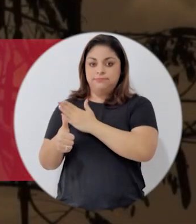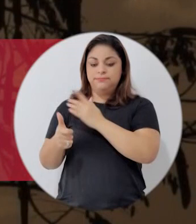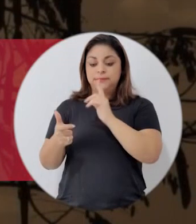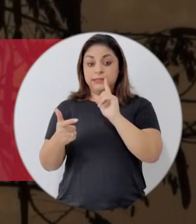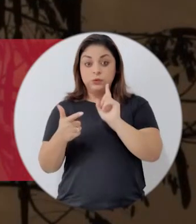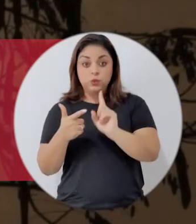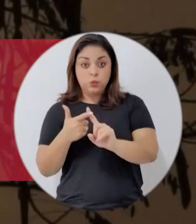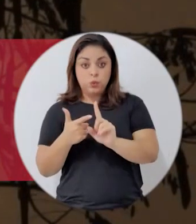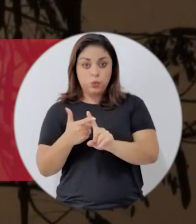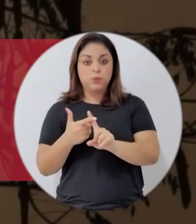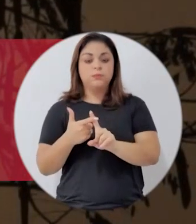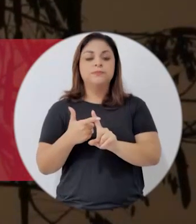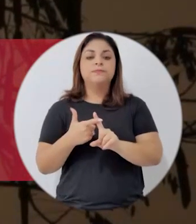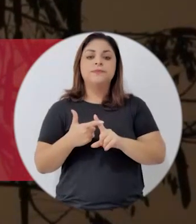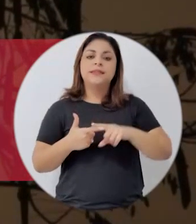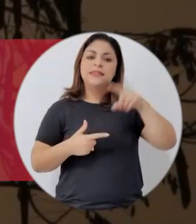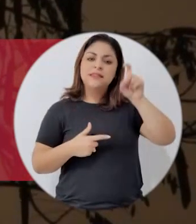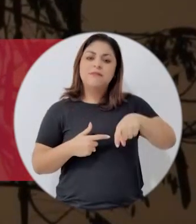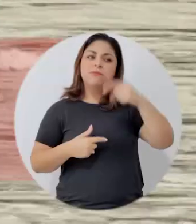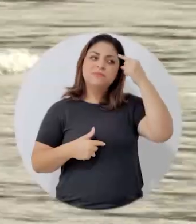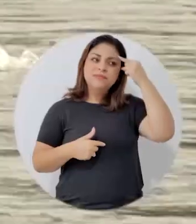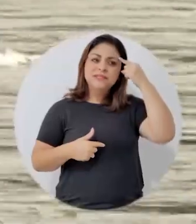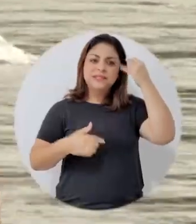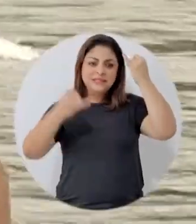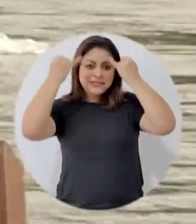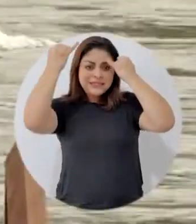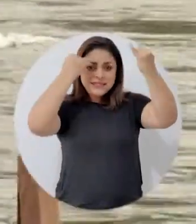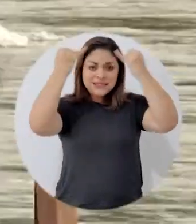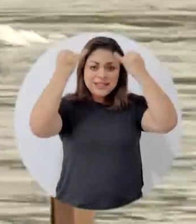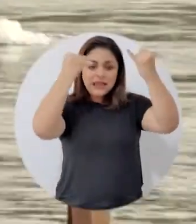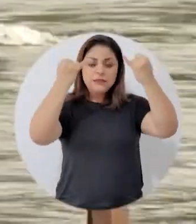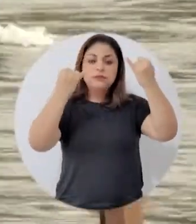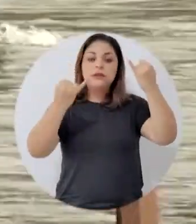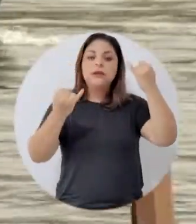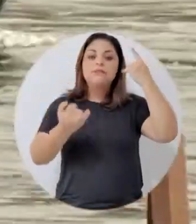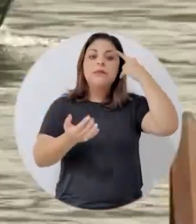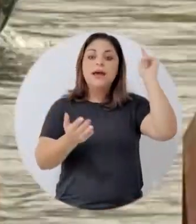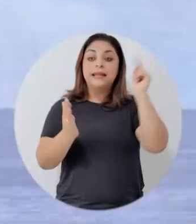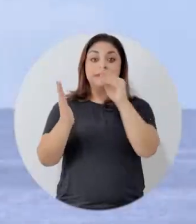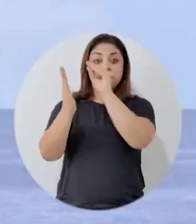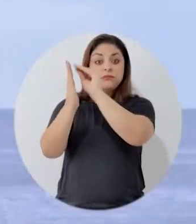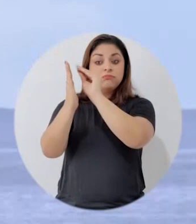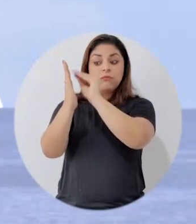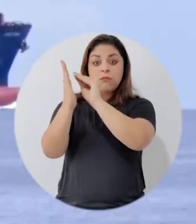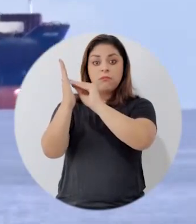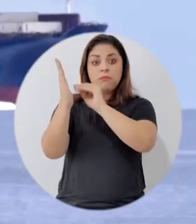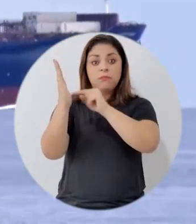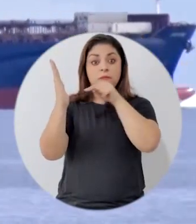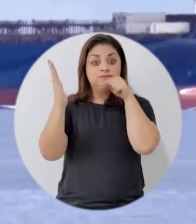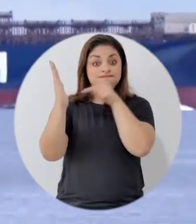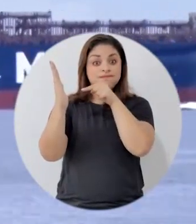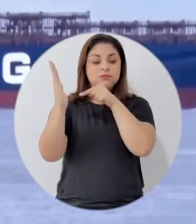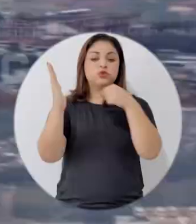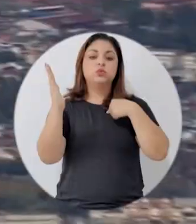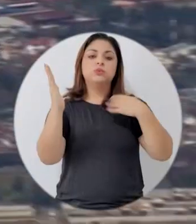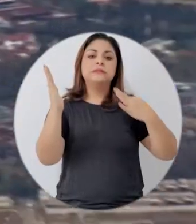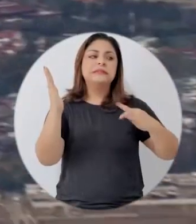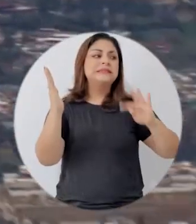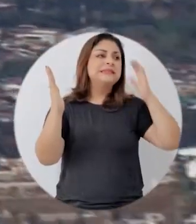trabajar iniciativas para empezar a mitigar o reducir esas emisiones que yo voy